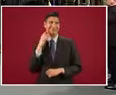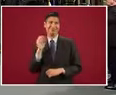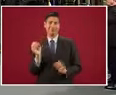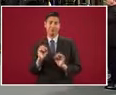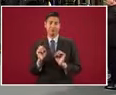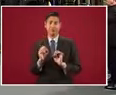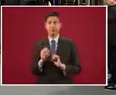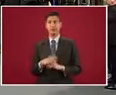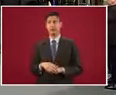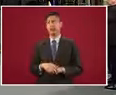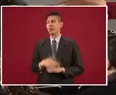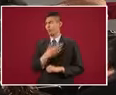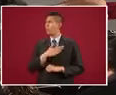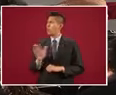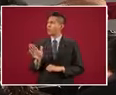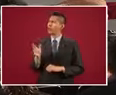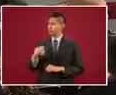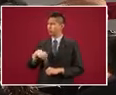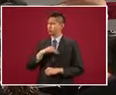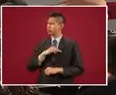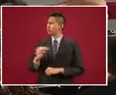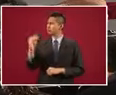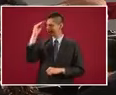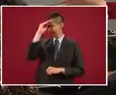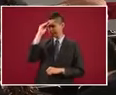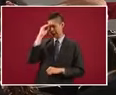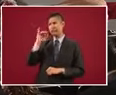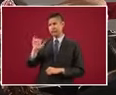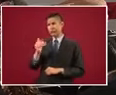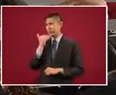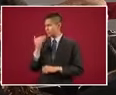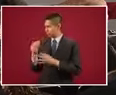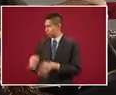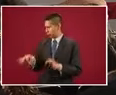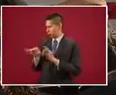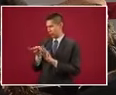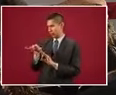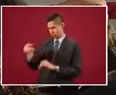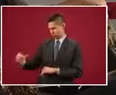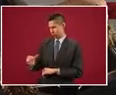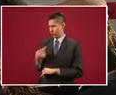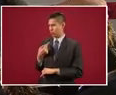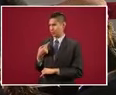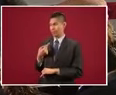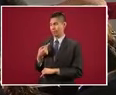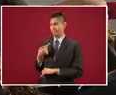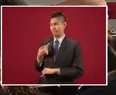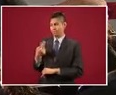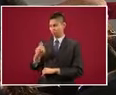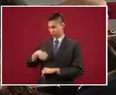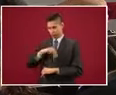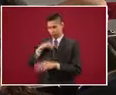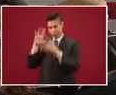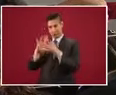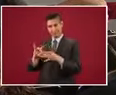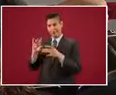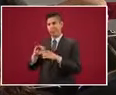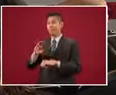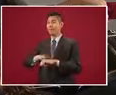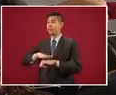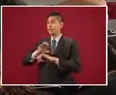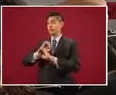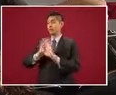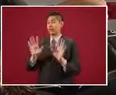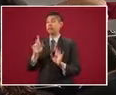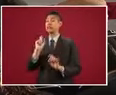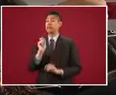hacerlo, eso es muy importante que preguntes, que nos des oportunidad de aclarar.